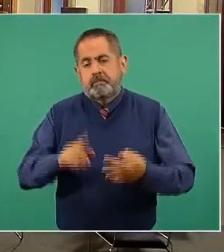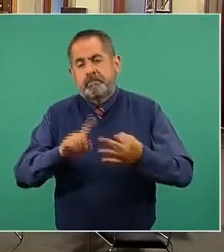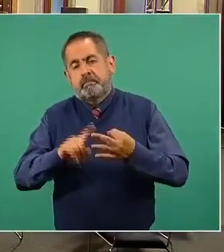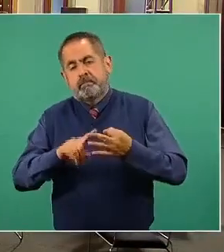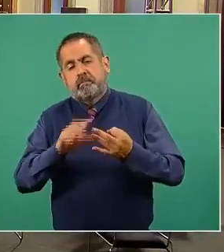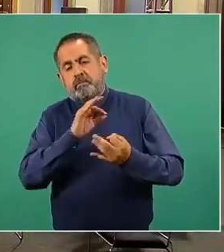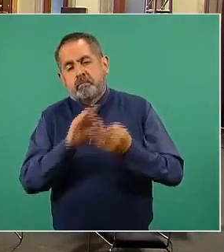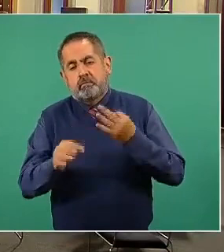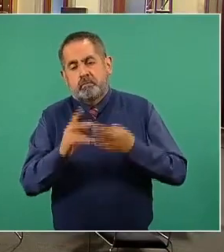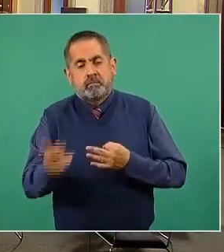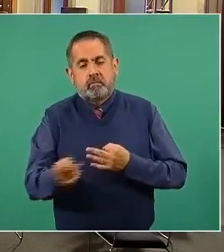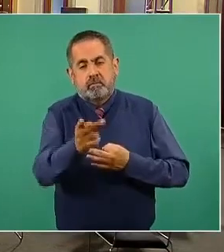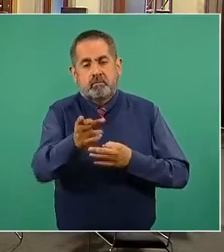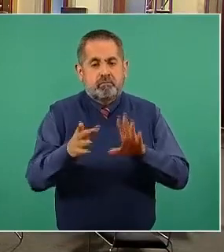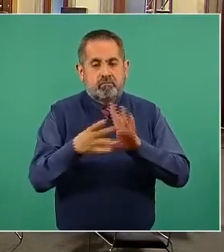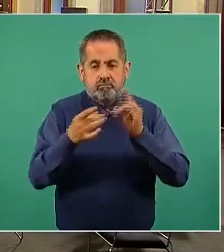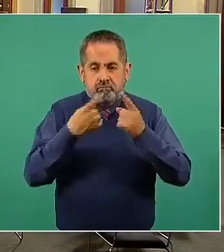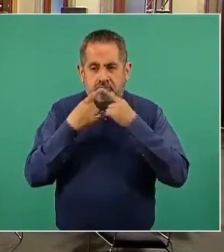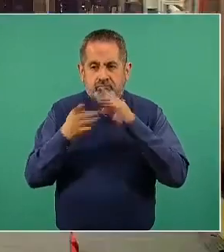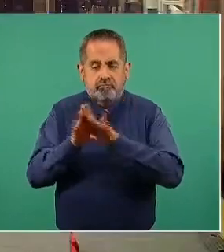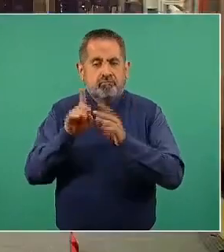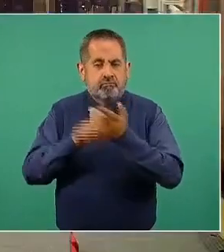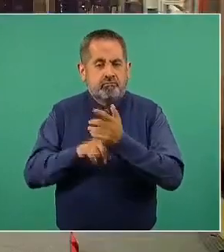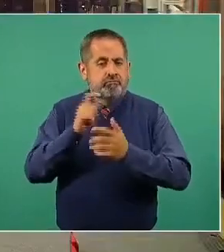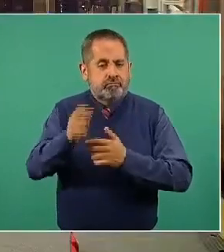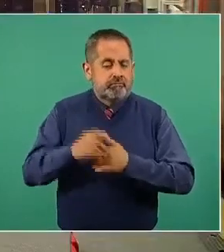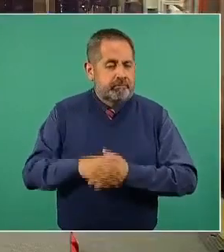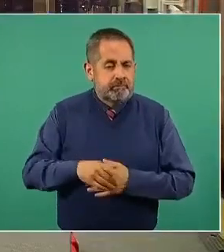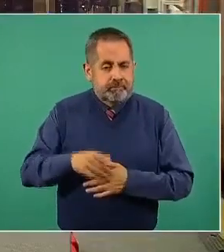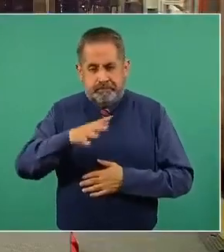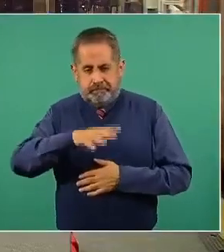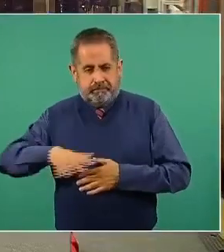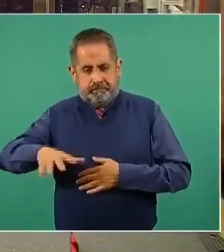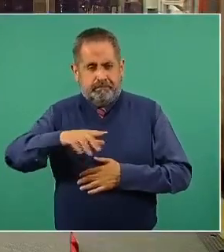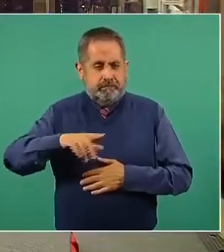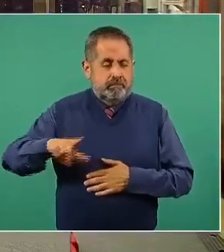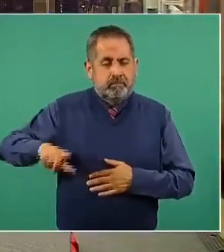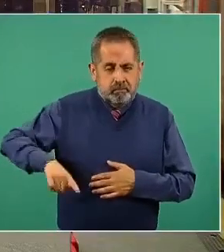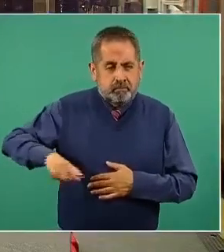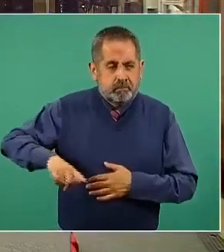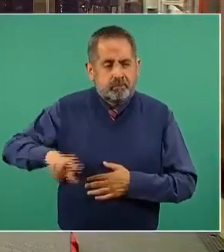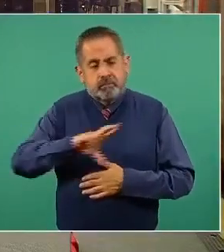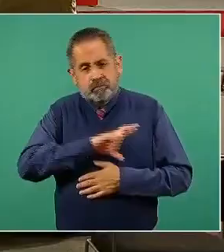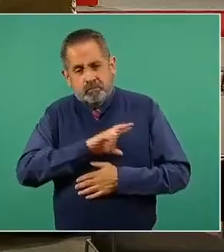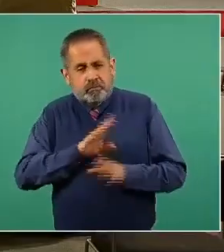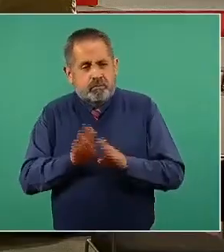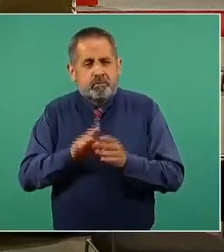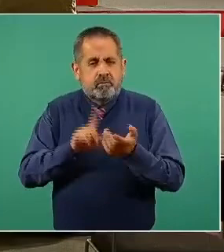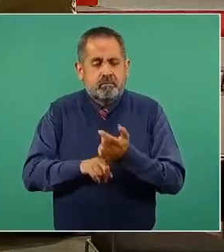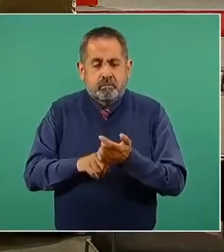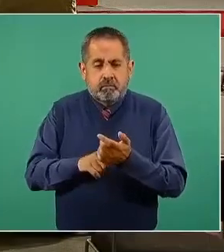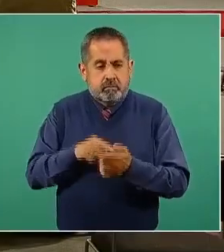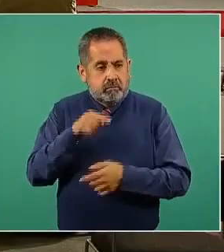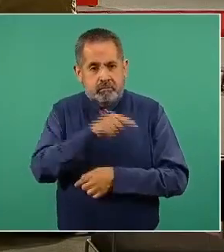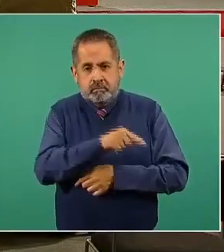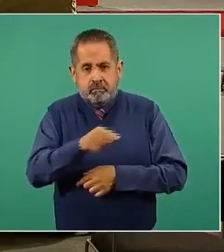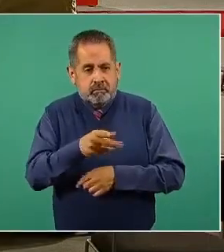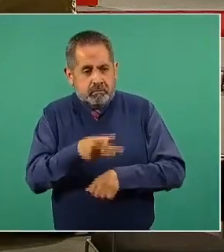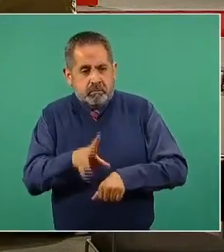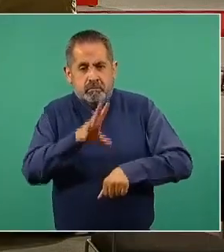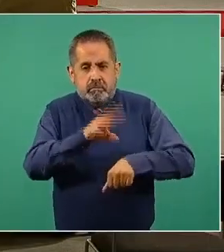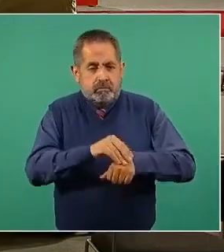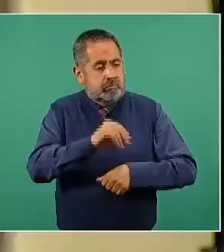envía usted a los empleadores, jefes, ya sea del sector público o privado, que no le dan permiso a